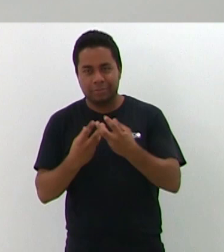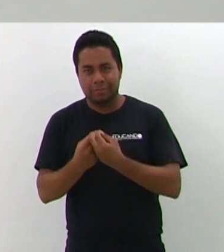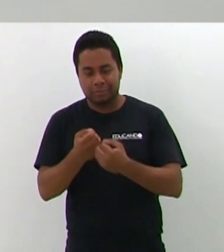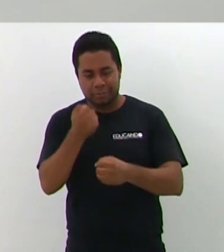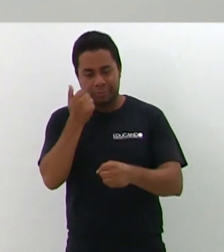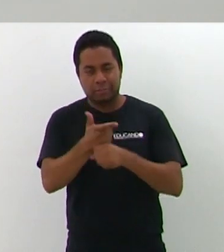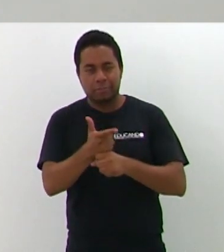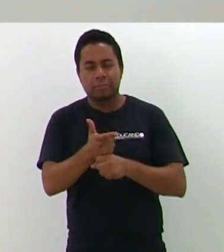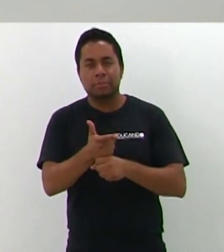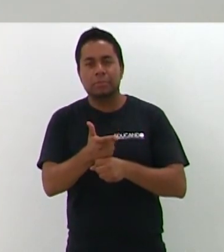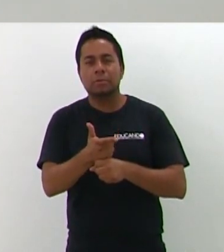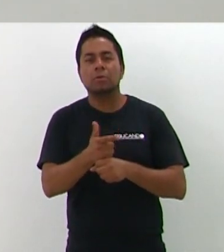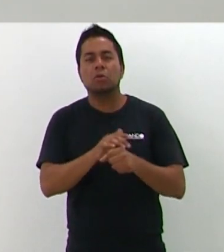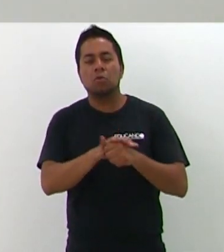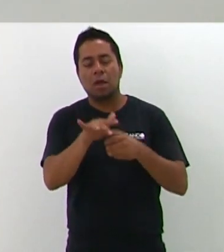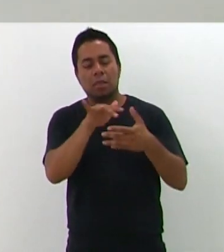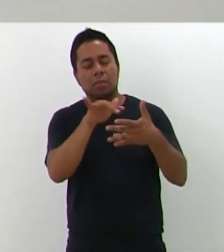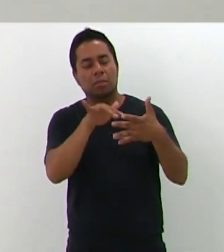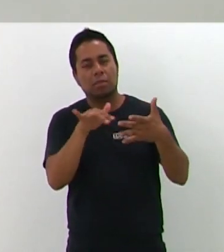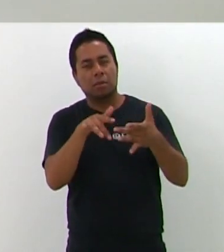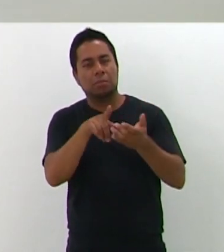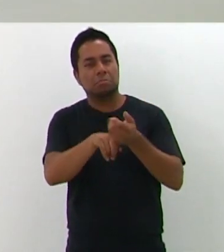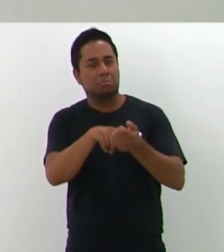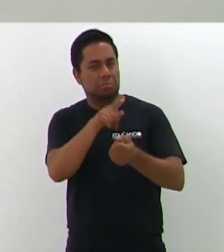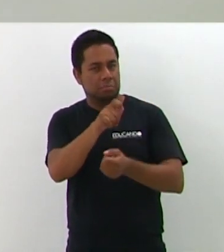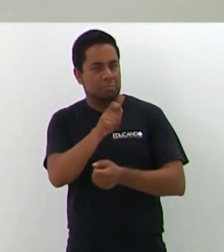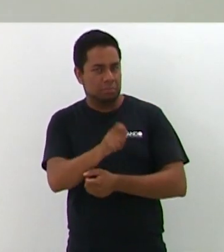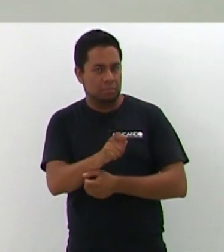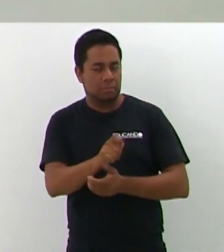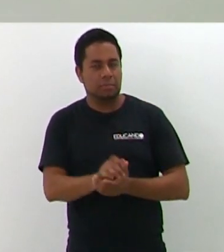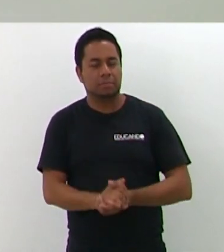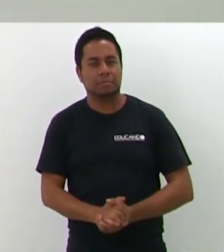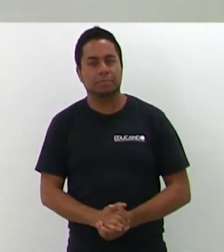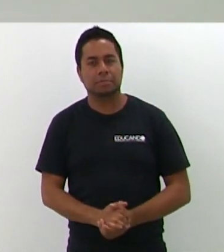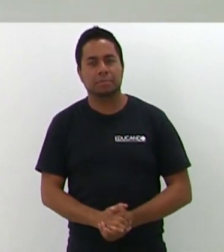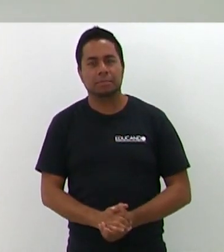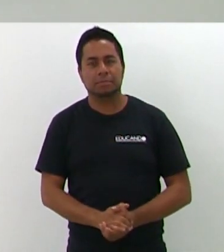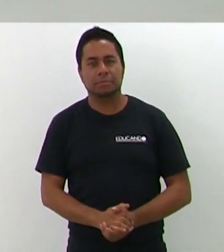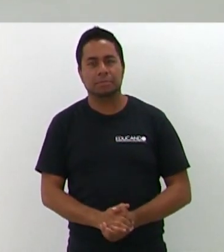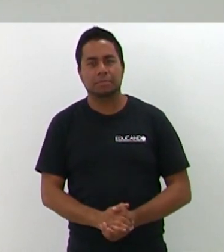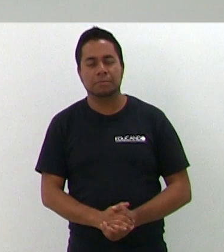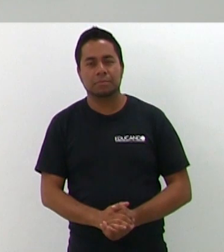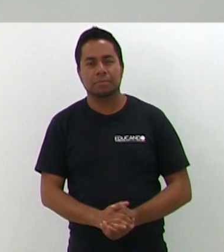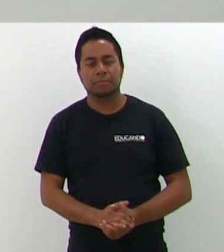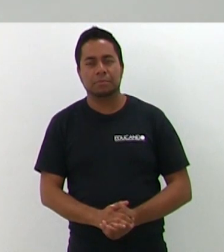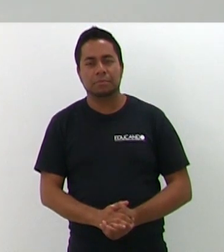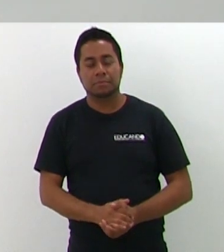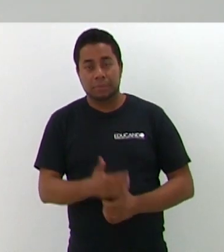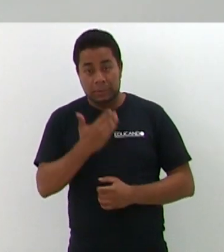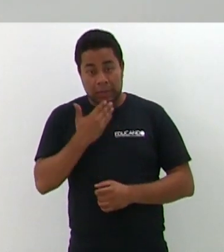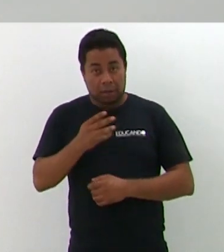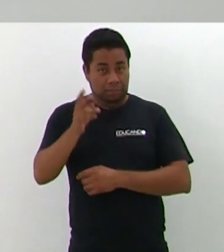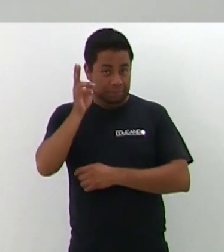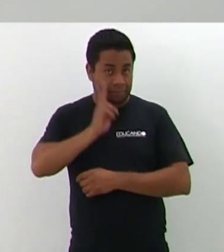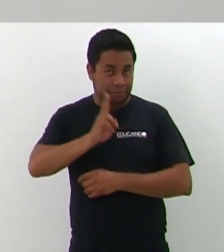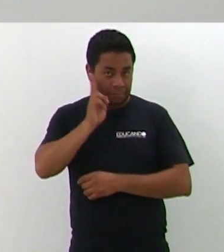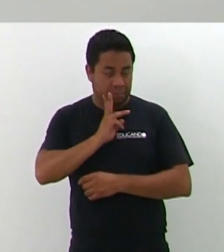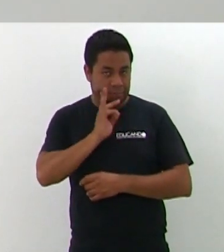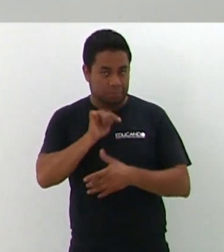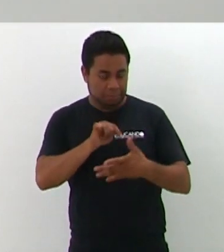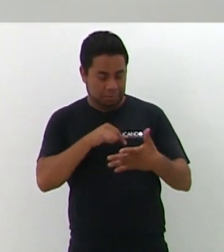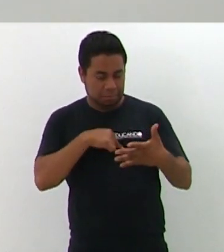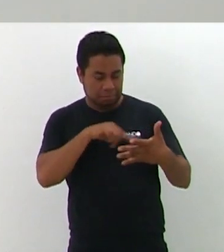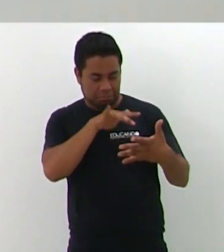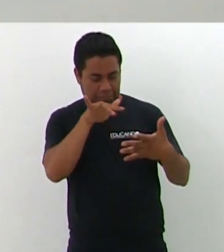reconocerás la intención de este texto, ¿sí? Bien. Vamos a ver.